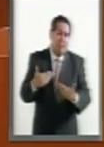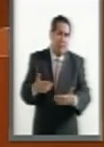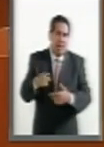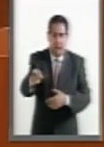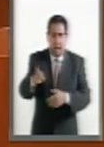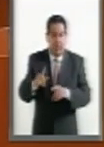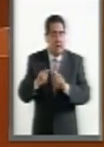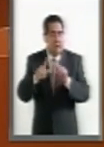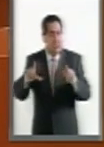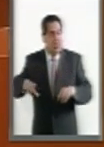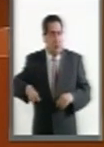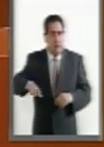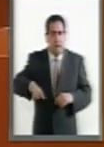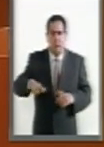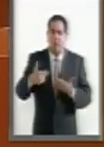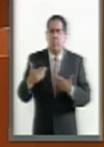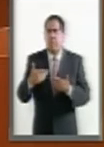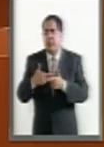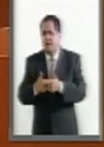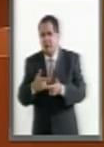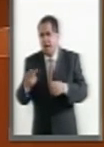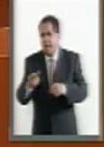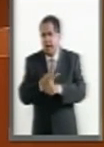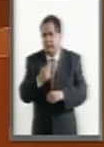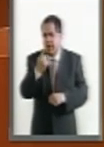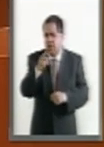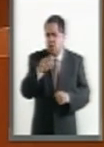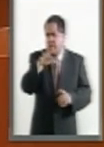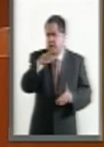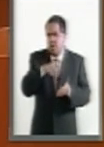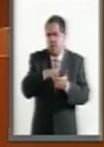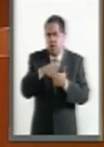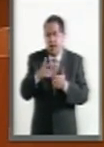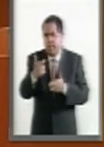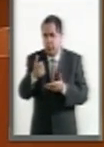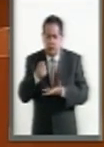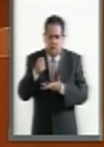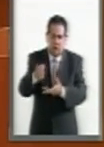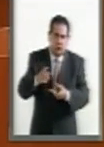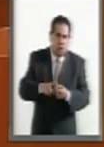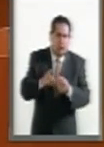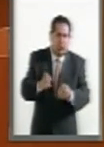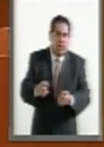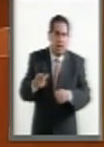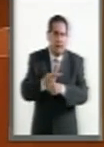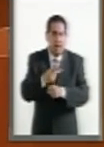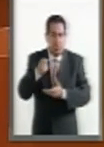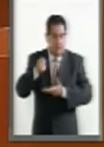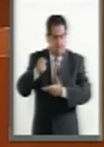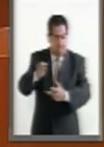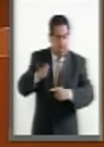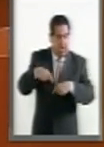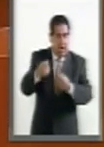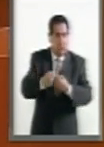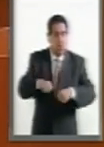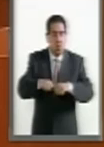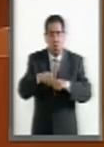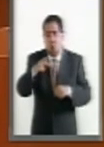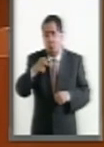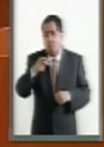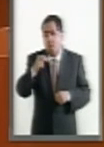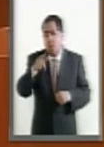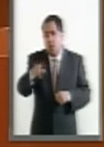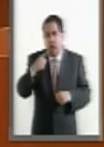mantenga sin acreditar más de 195 millones de pesos provenientes del Seguro Popular, considerando